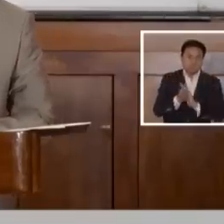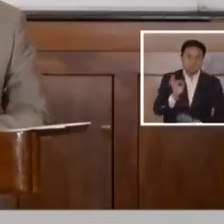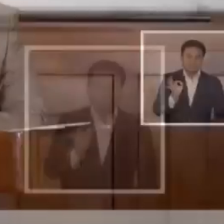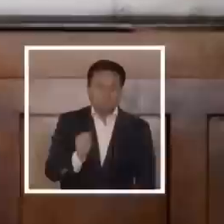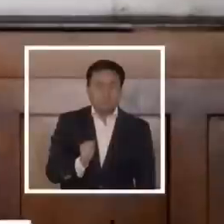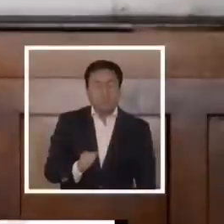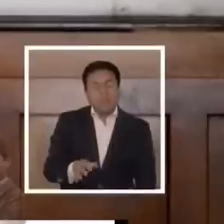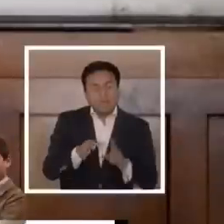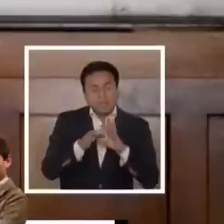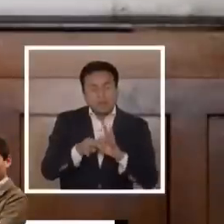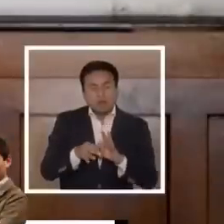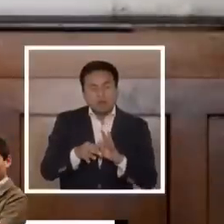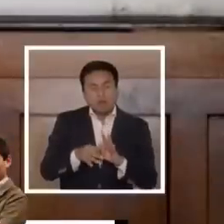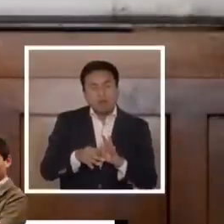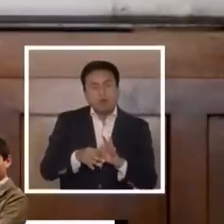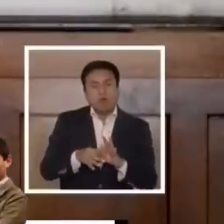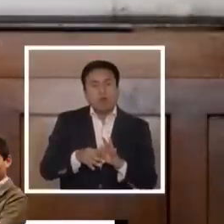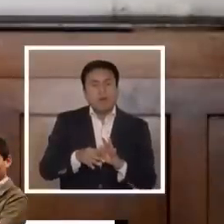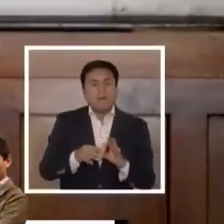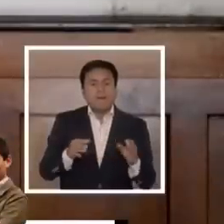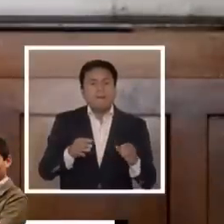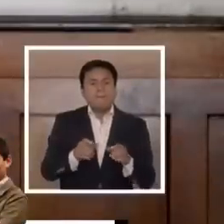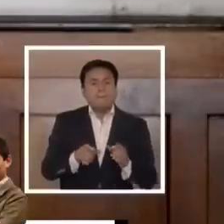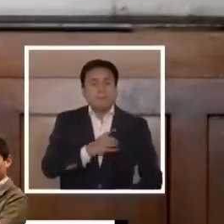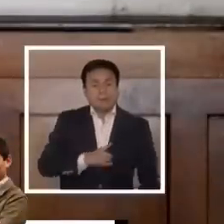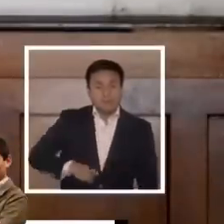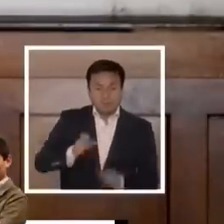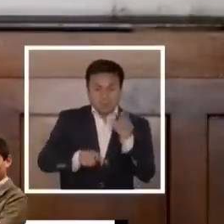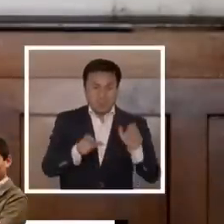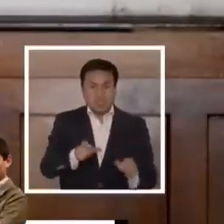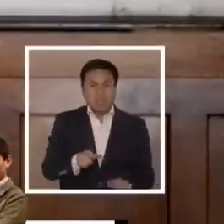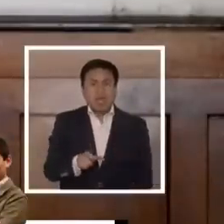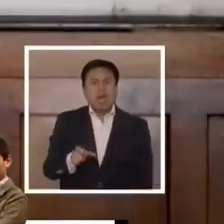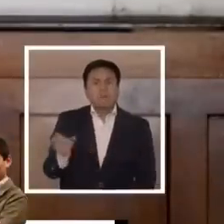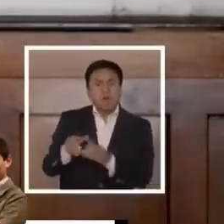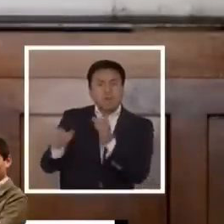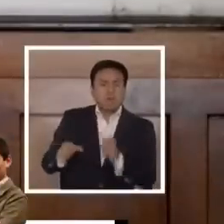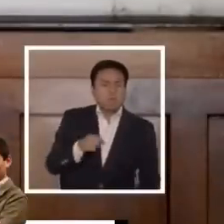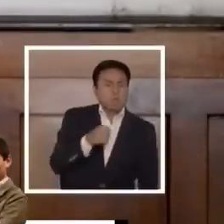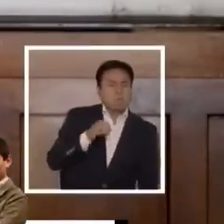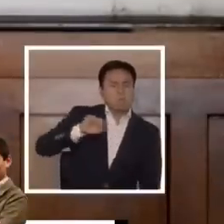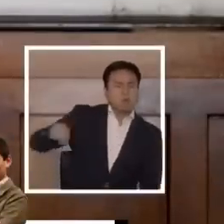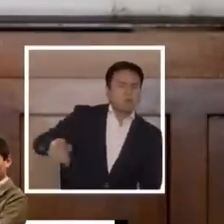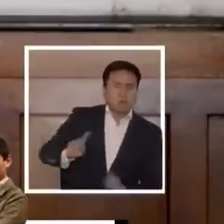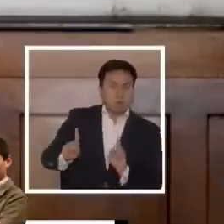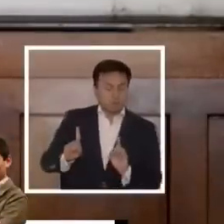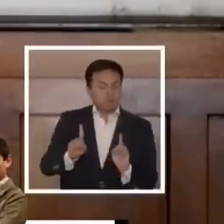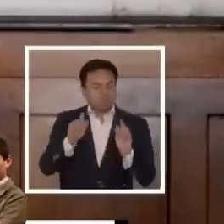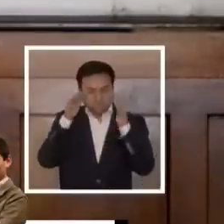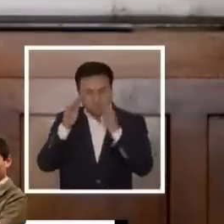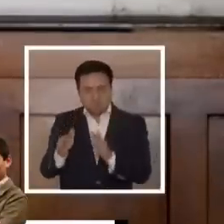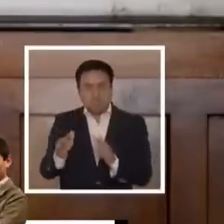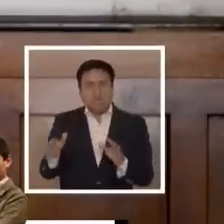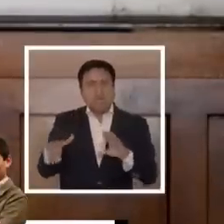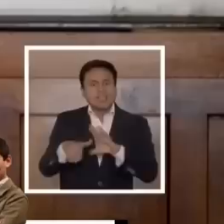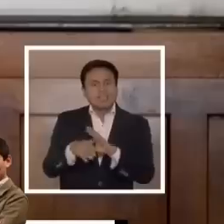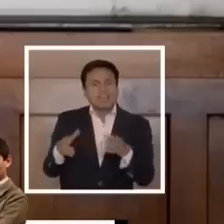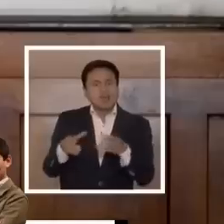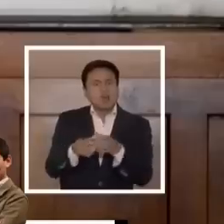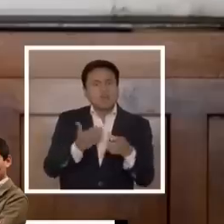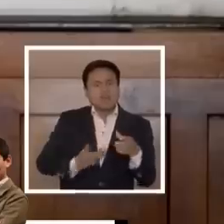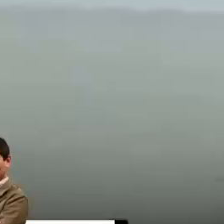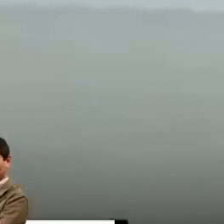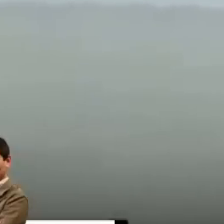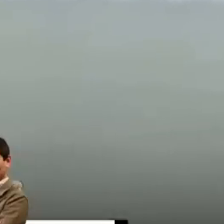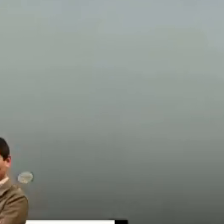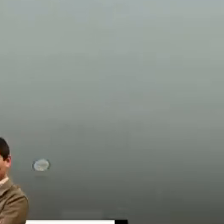ese discurso viene directamente de la mente de Mario Marcel, ¿no? Que su intervención, según nos han dicho, la escribió él solo. De hecho, ni siquiera un asesor